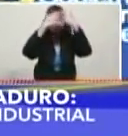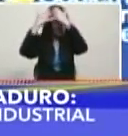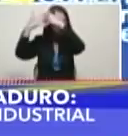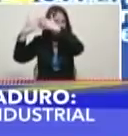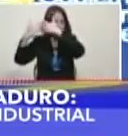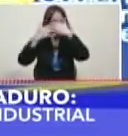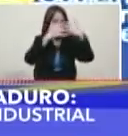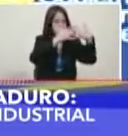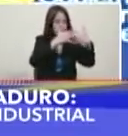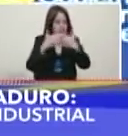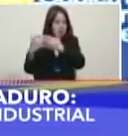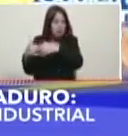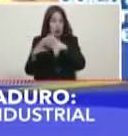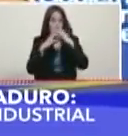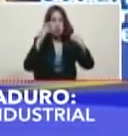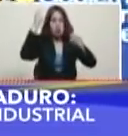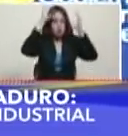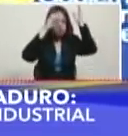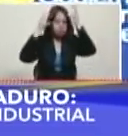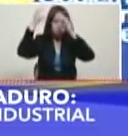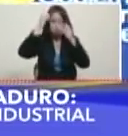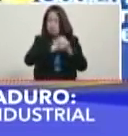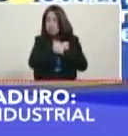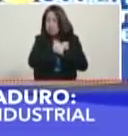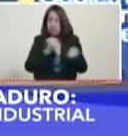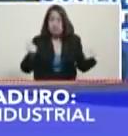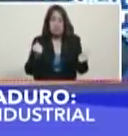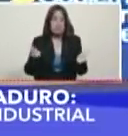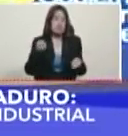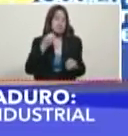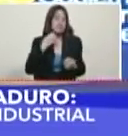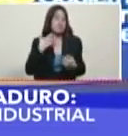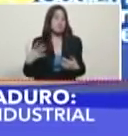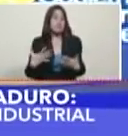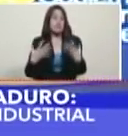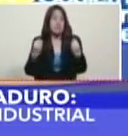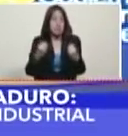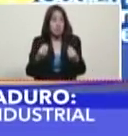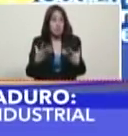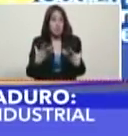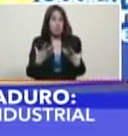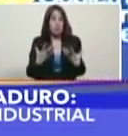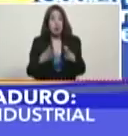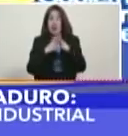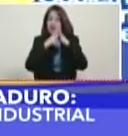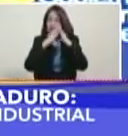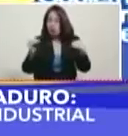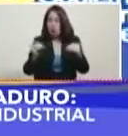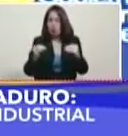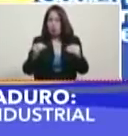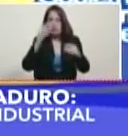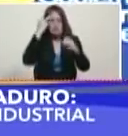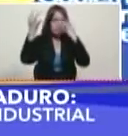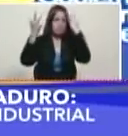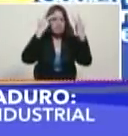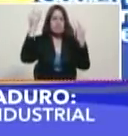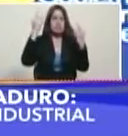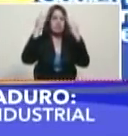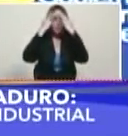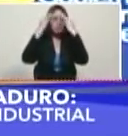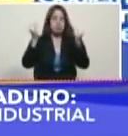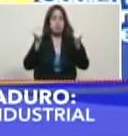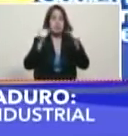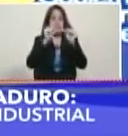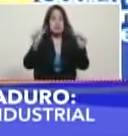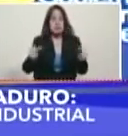todo el conocimiento, todo el amor y la pasión que genera creatividad para que Venezuela tenga sus sistemas